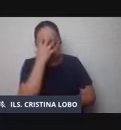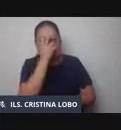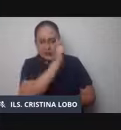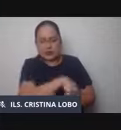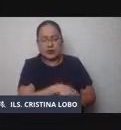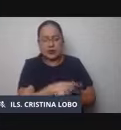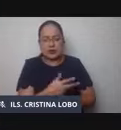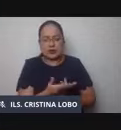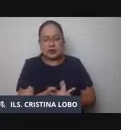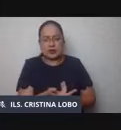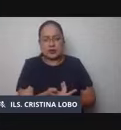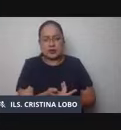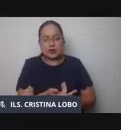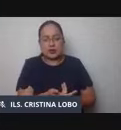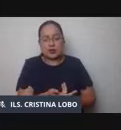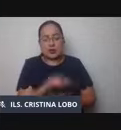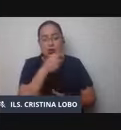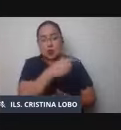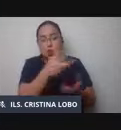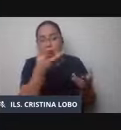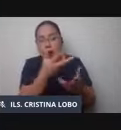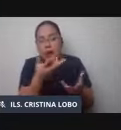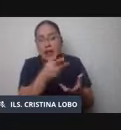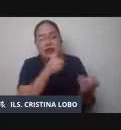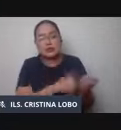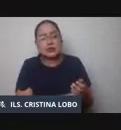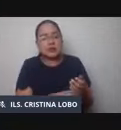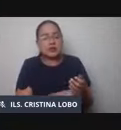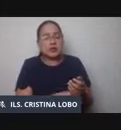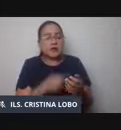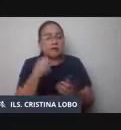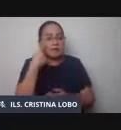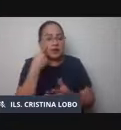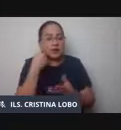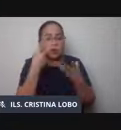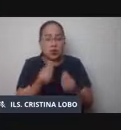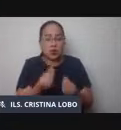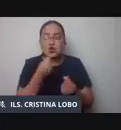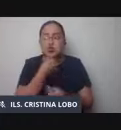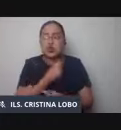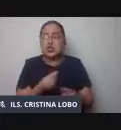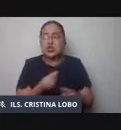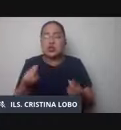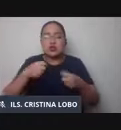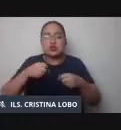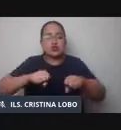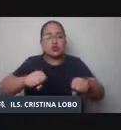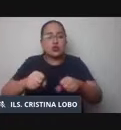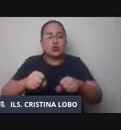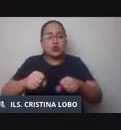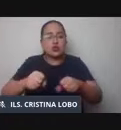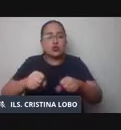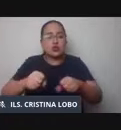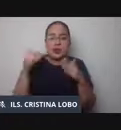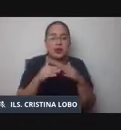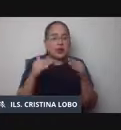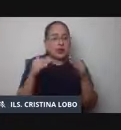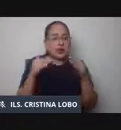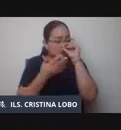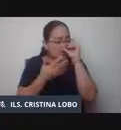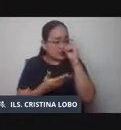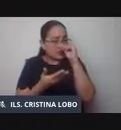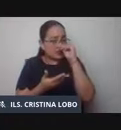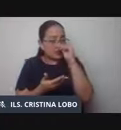Te debería dar vergüenza haber, ¿no? ¿Cuántas niñas y niños toman algo del supermercado, se lo llevan a su casa y